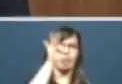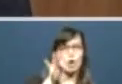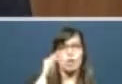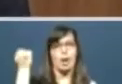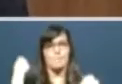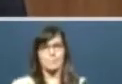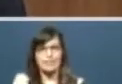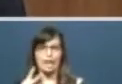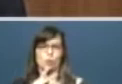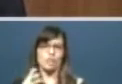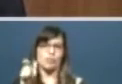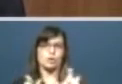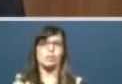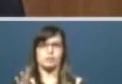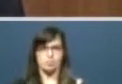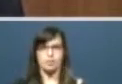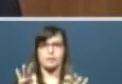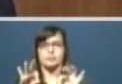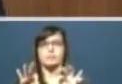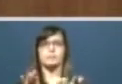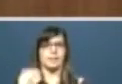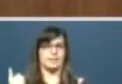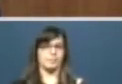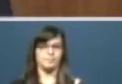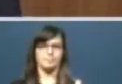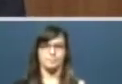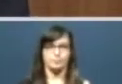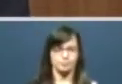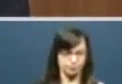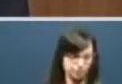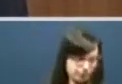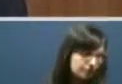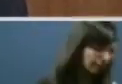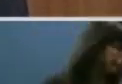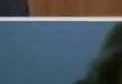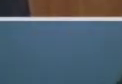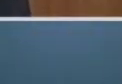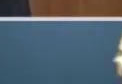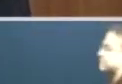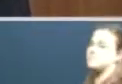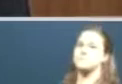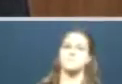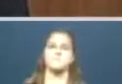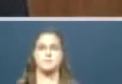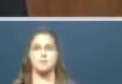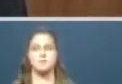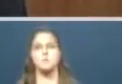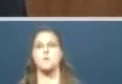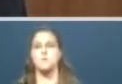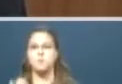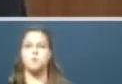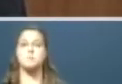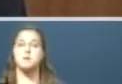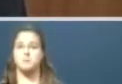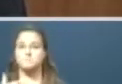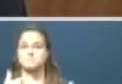de 900 especialistas por último dentro de los factores de competitividad económica la innovación es